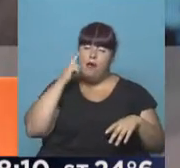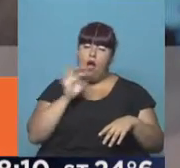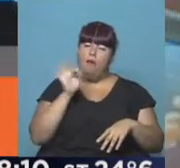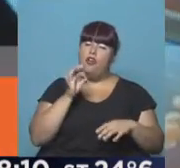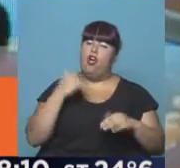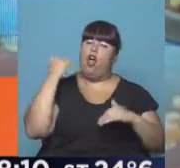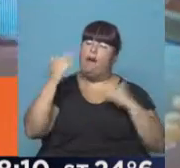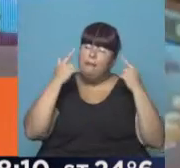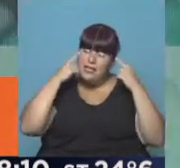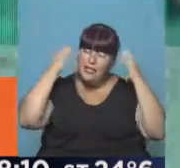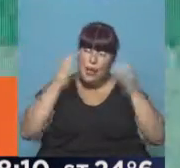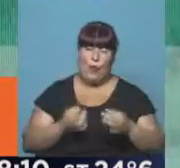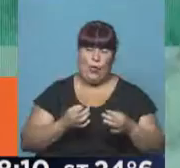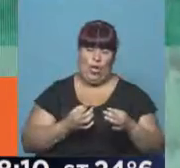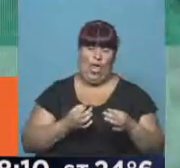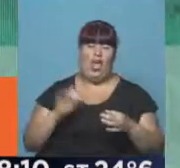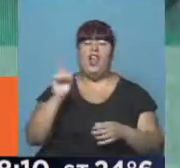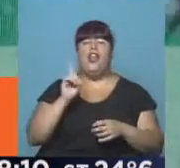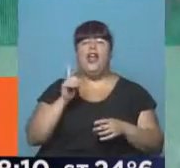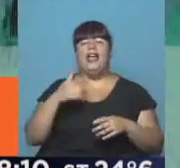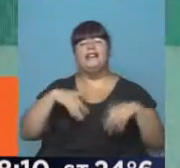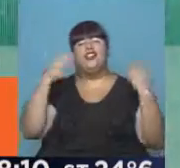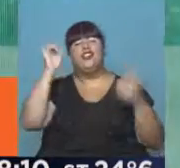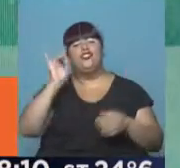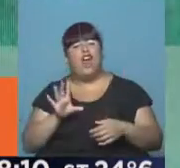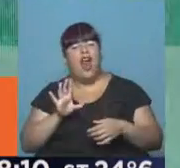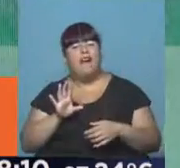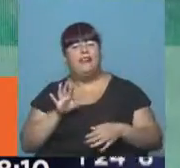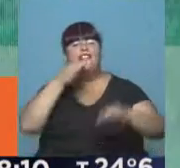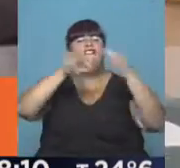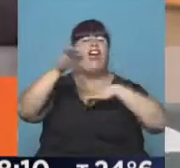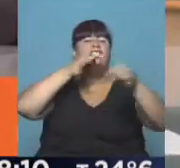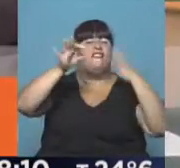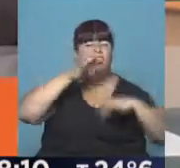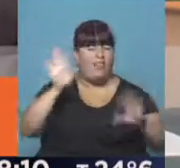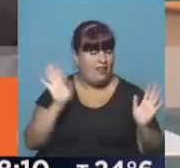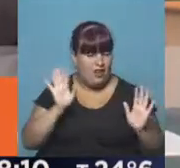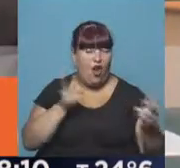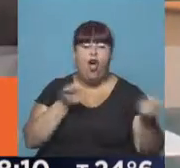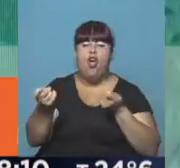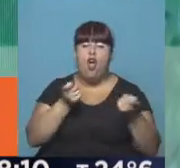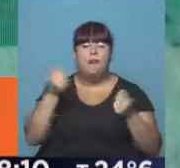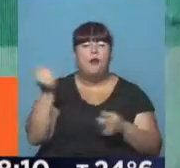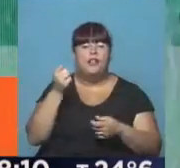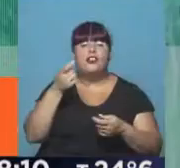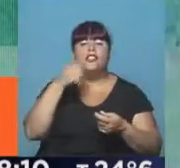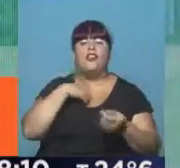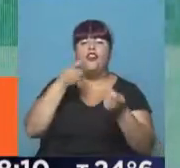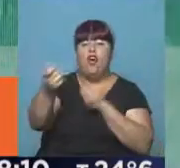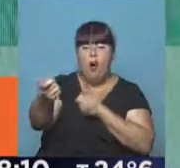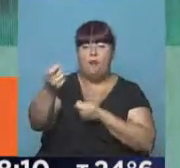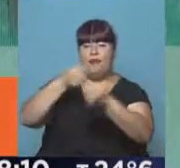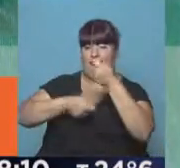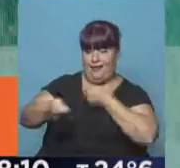adulta de pensar que no se puede por la vida solamente vendiendo el comercio que sirve es el comercio de ida y